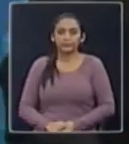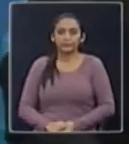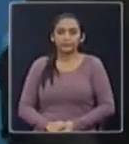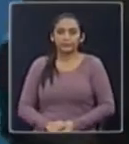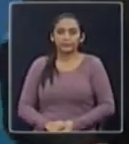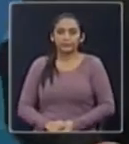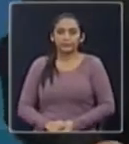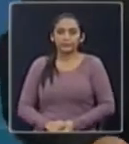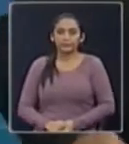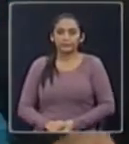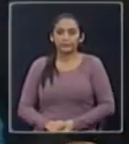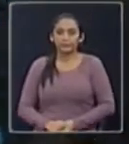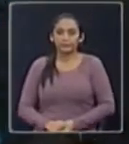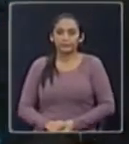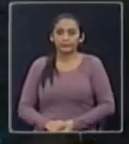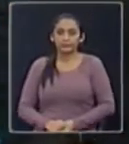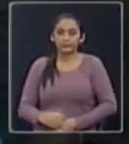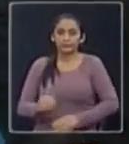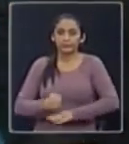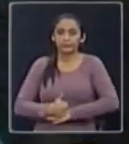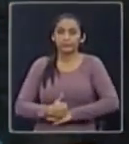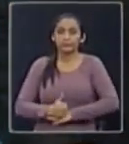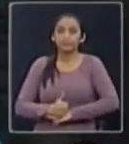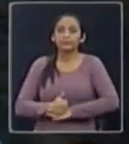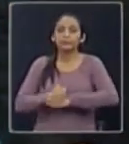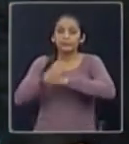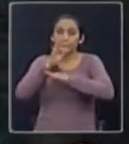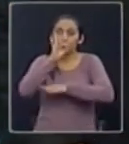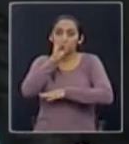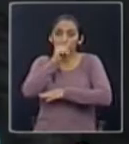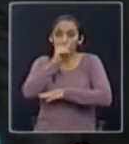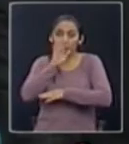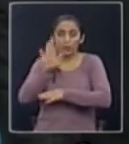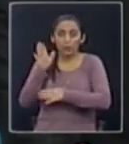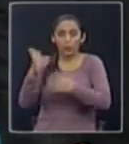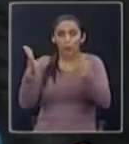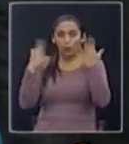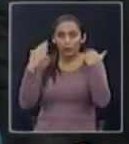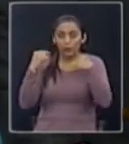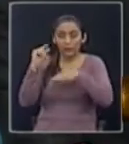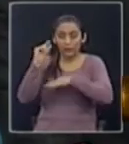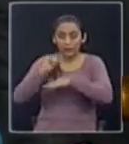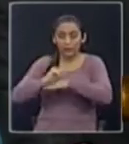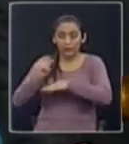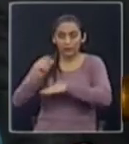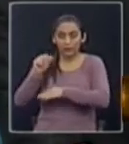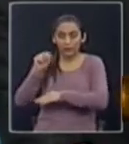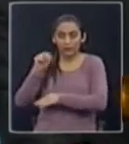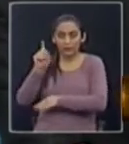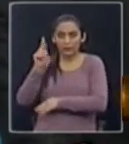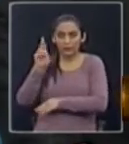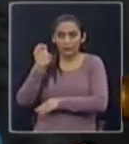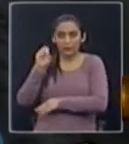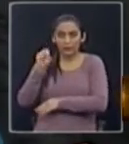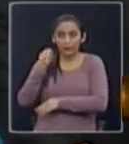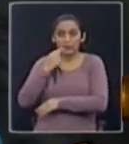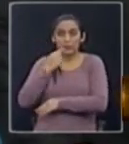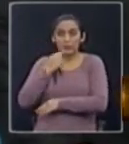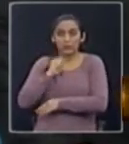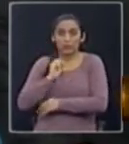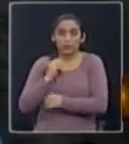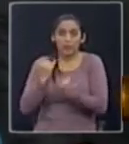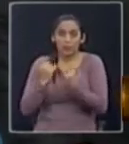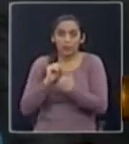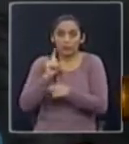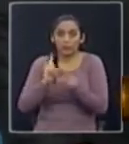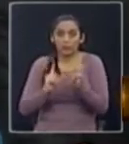El gerente general de la Autoridad de Tránsito Municipal de Guayaquil, Andrés Roche, aclaró que si las plataformas de taxis quieren